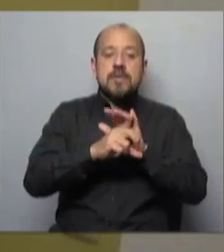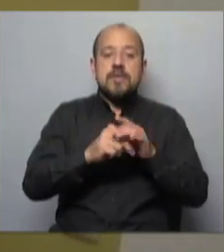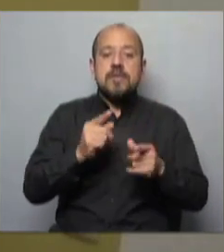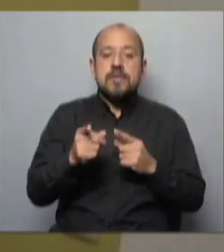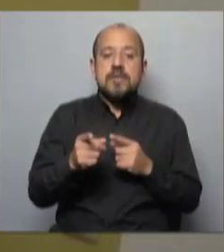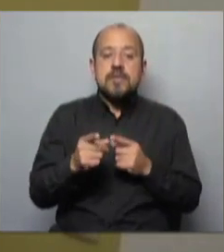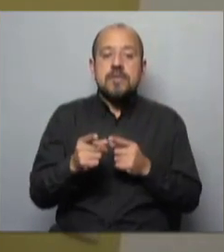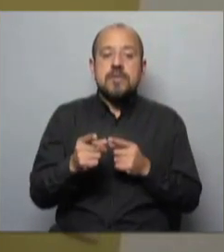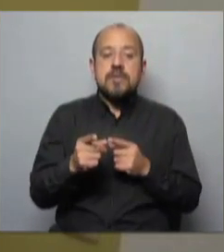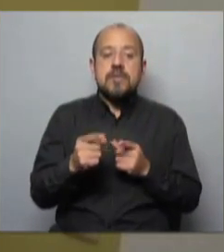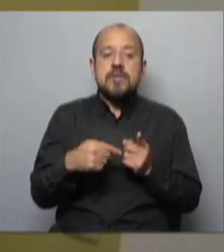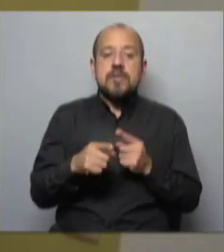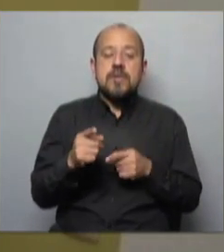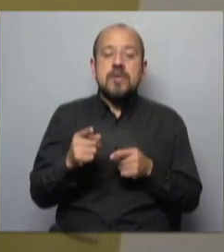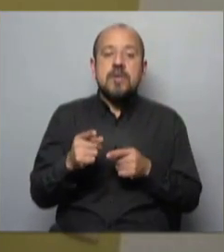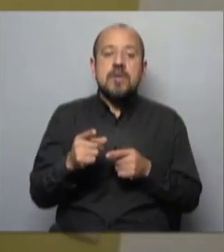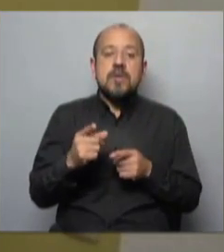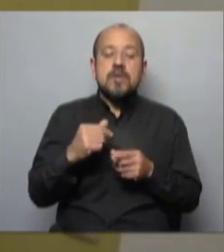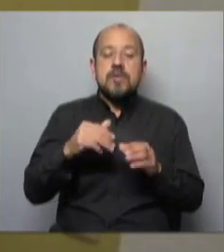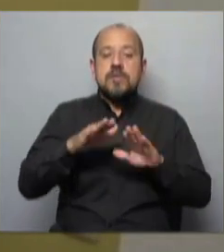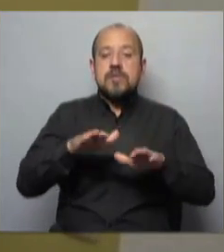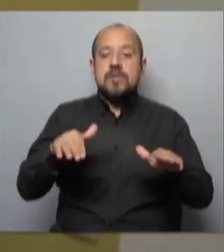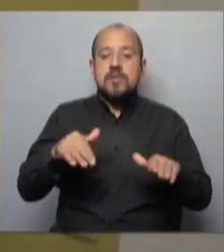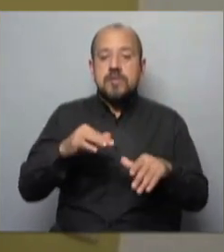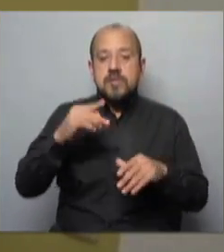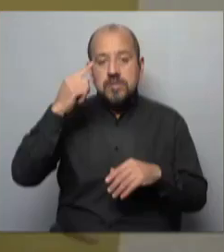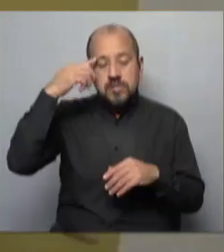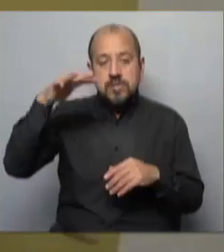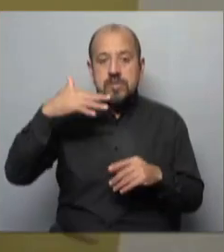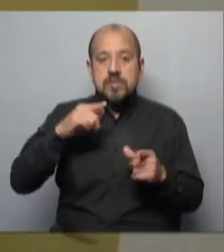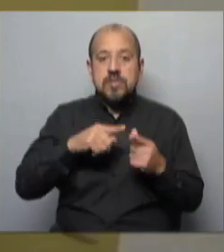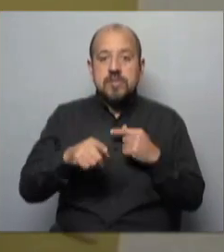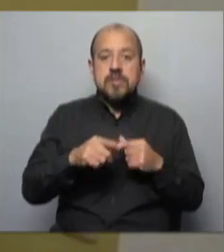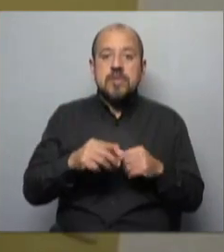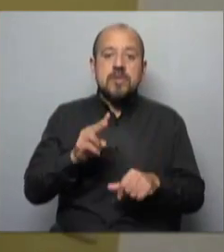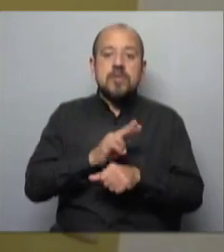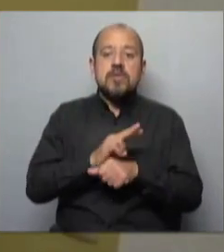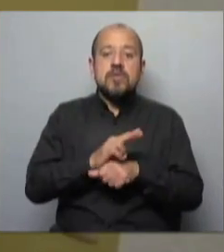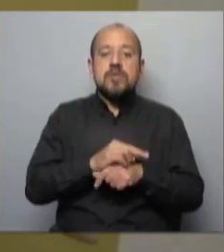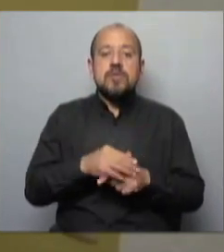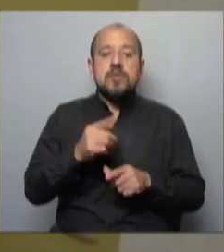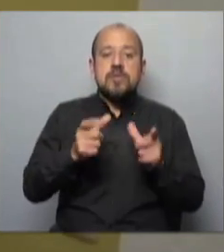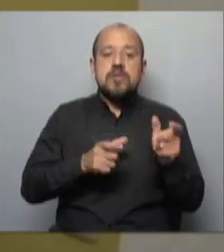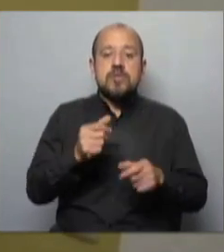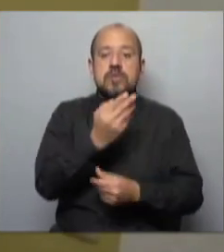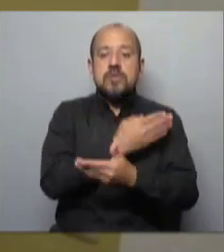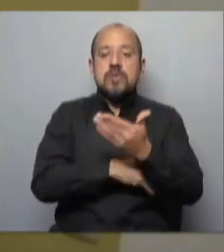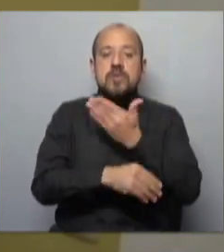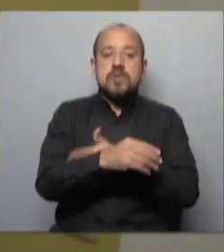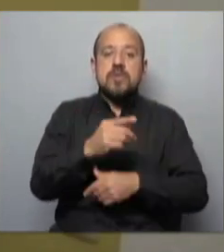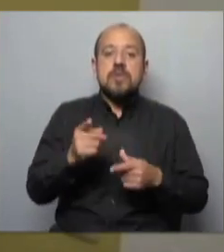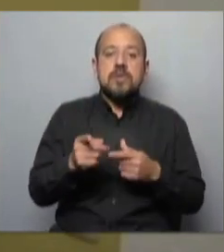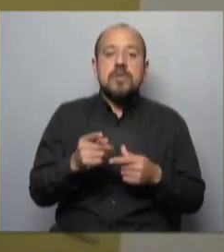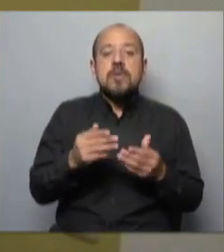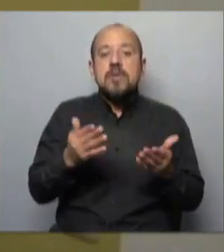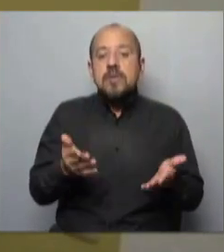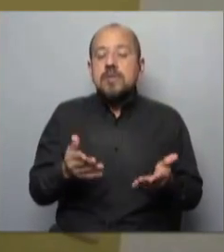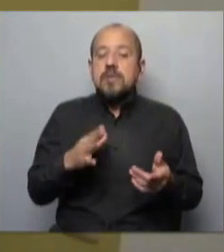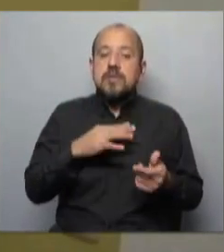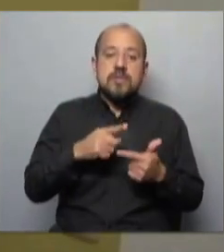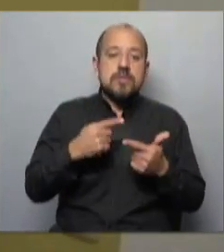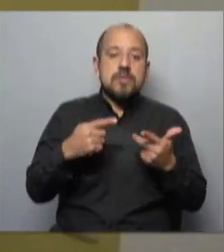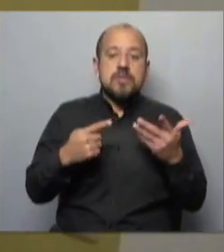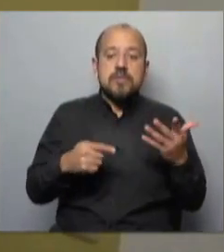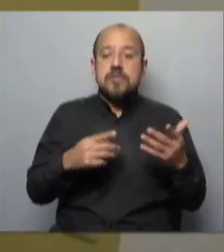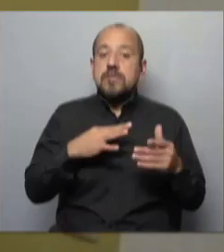significaría menos protección para niños niñas y adolescentes menos protección para las personas con discapacidad etcétera así